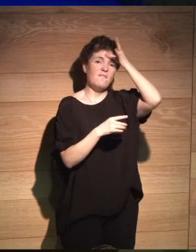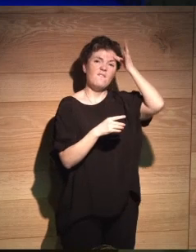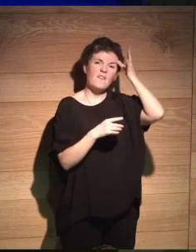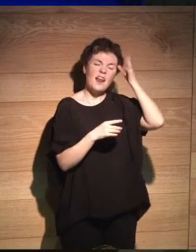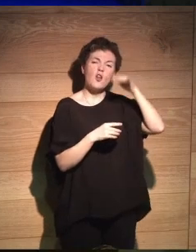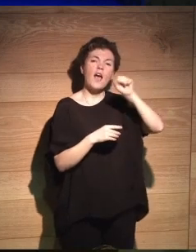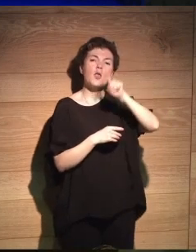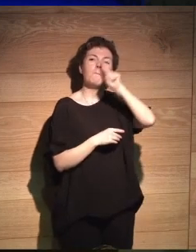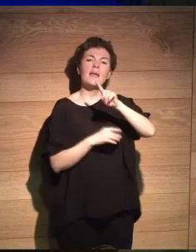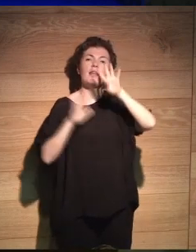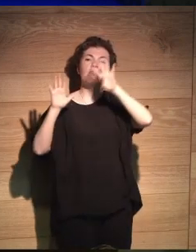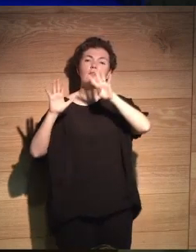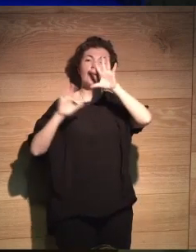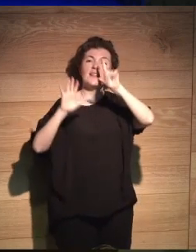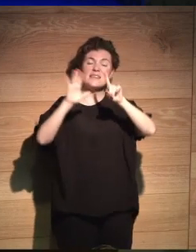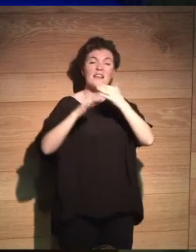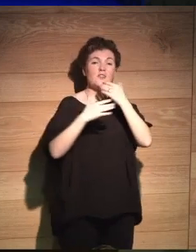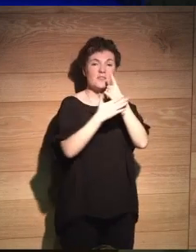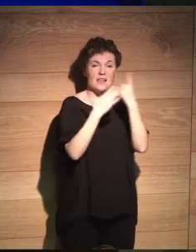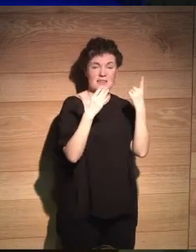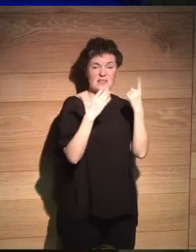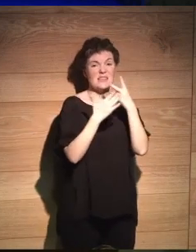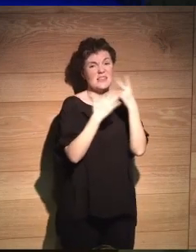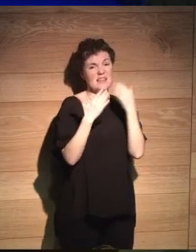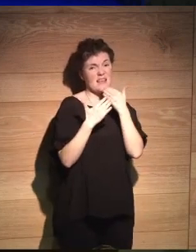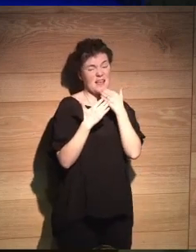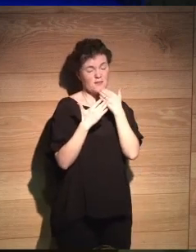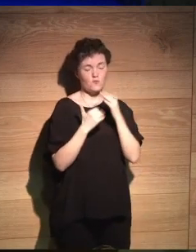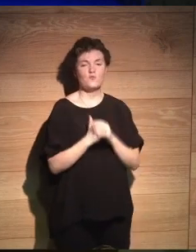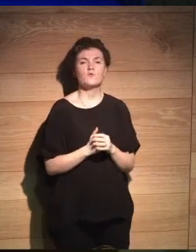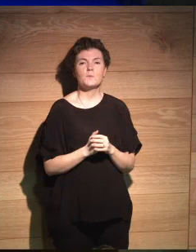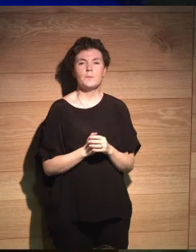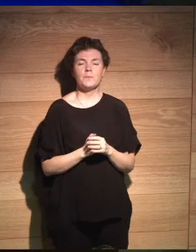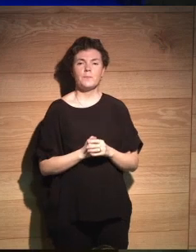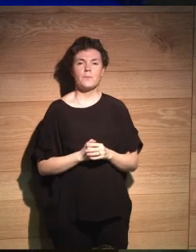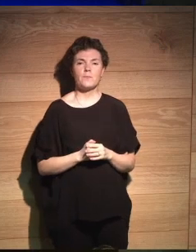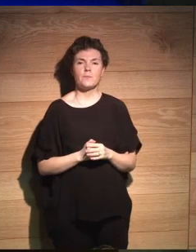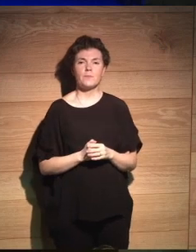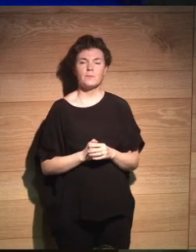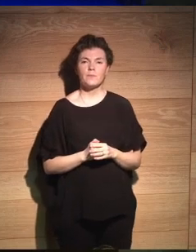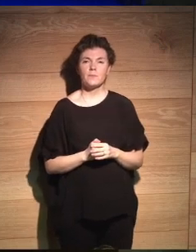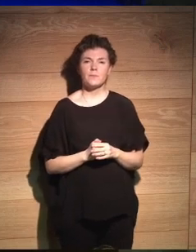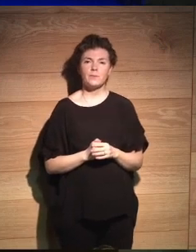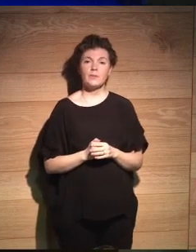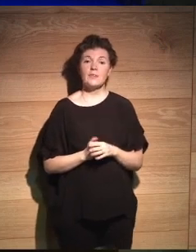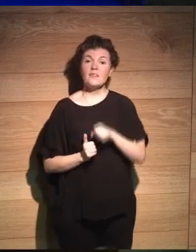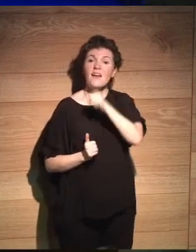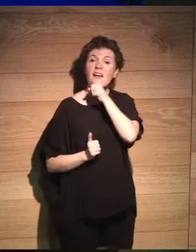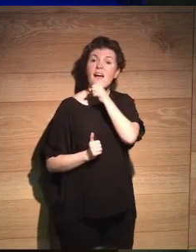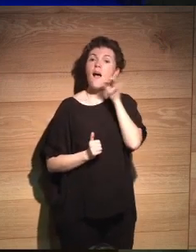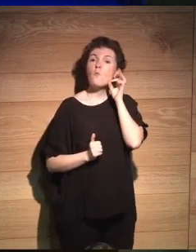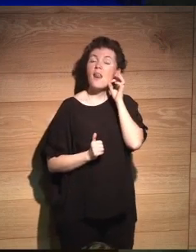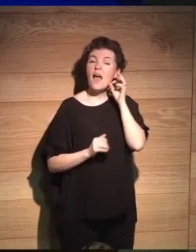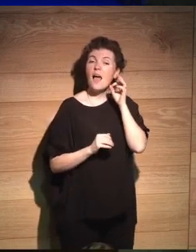año 56 a los 17 años de edad. La abuela de